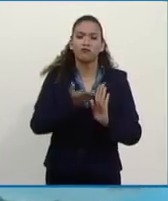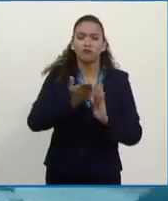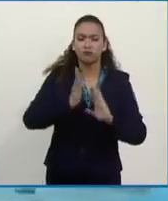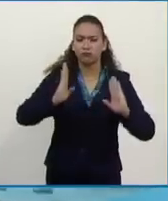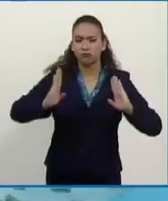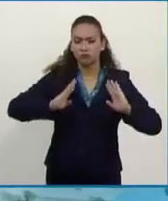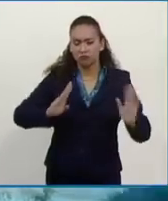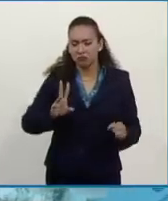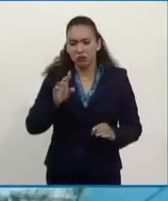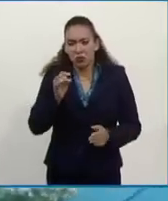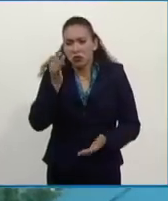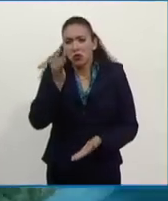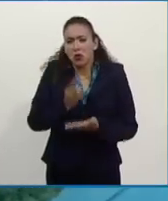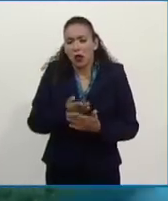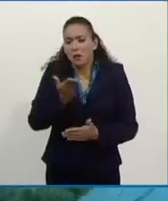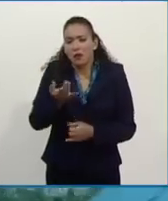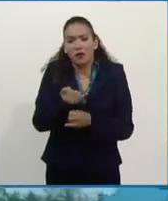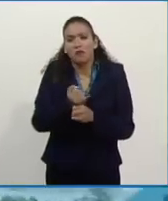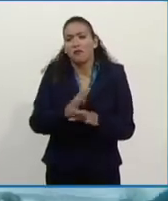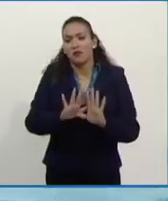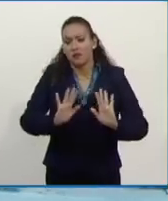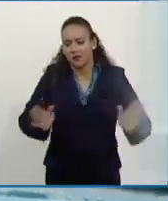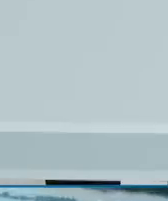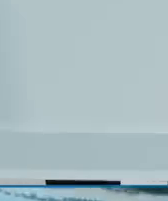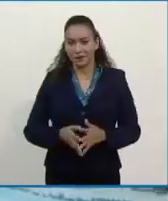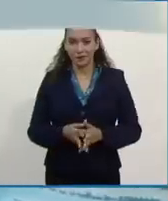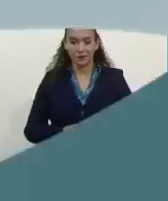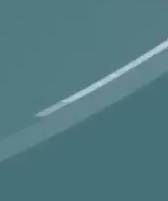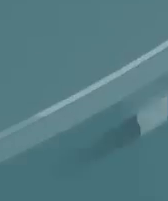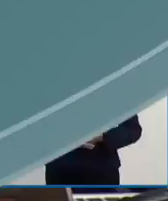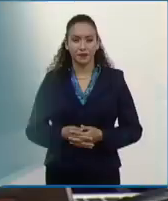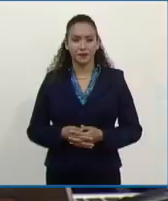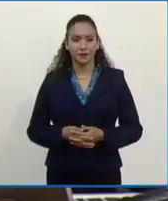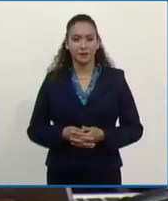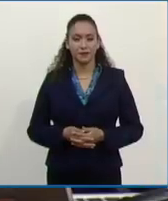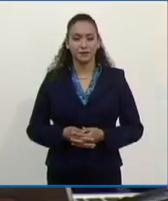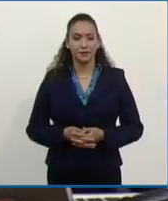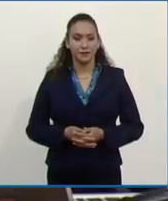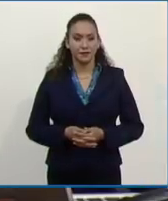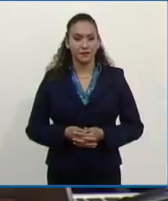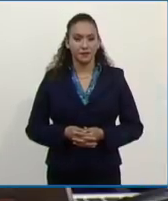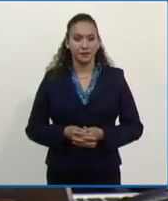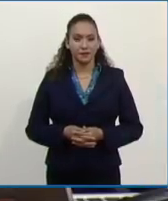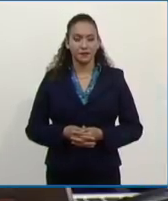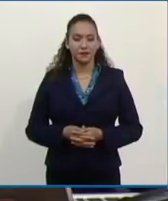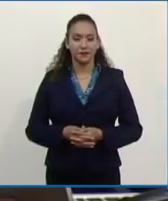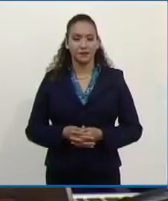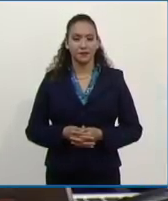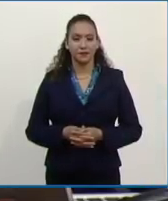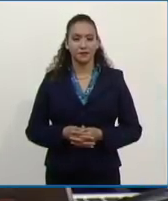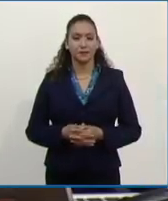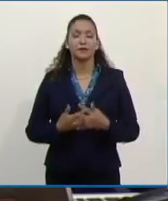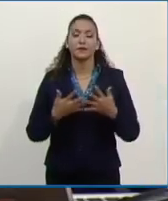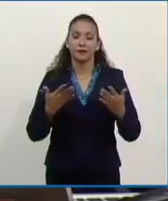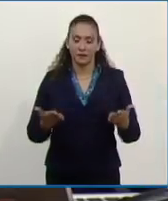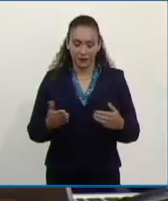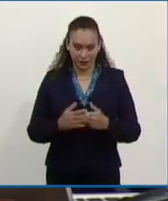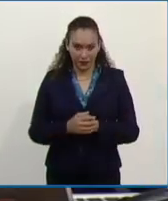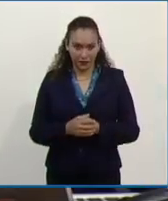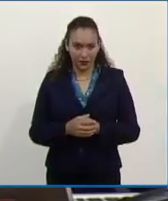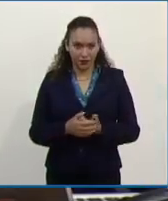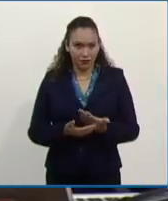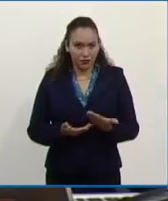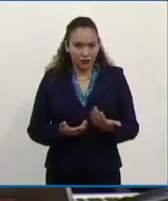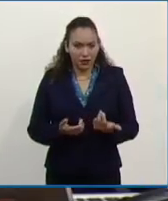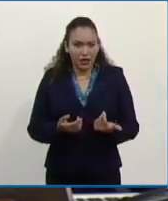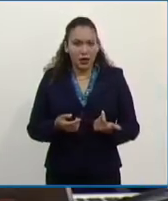vigilancia y control del espacio aéreo. Específicamente, no se autorizó